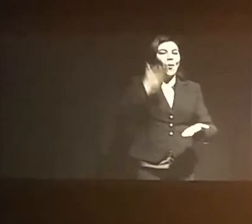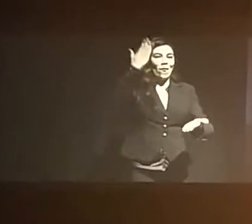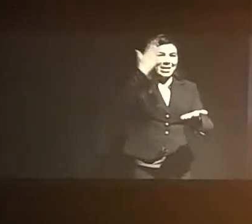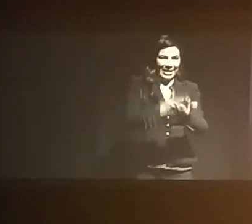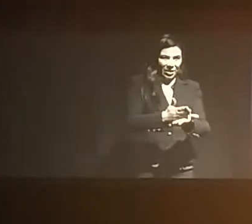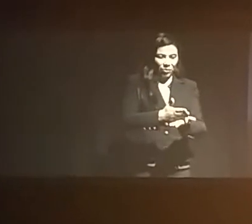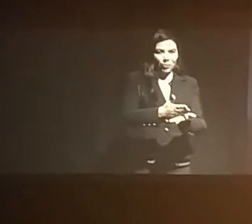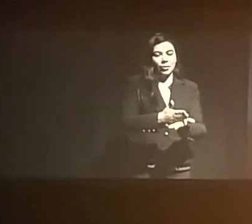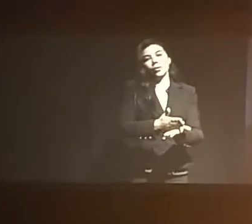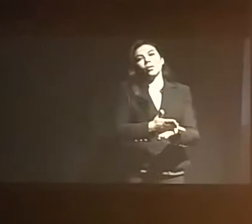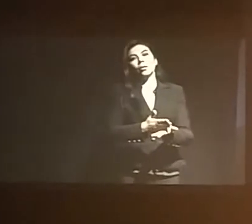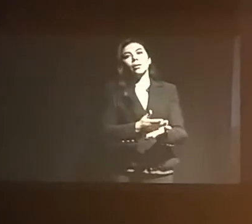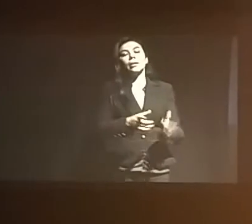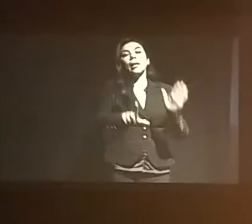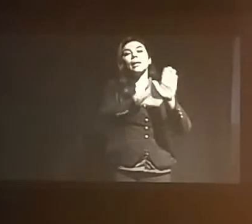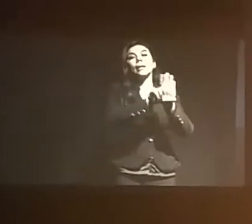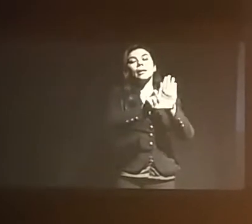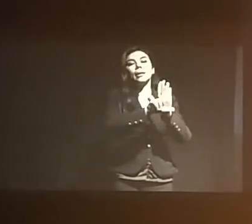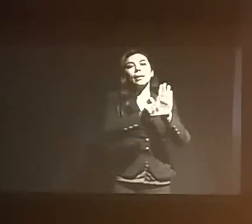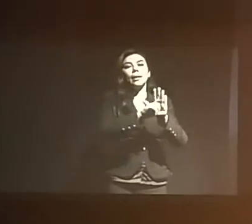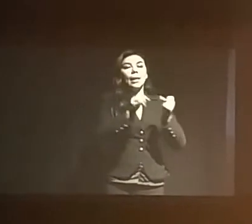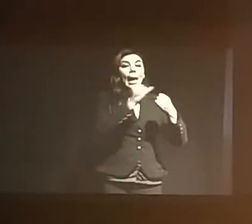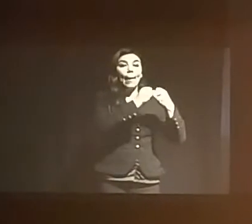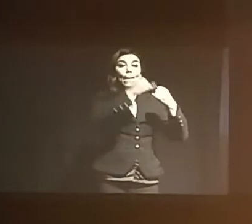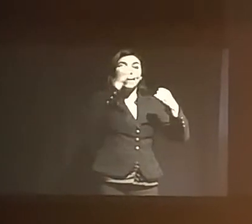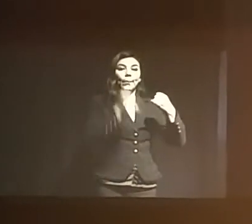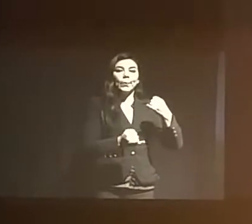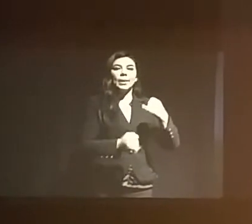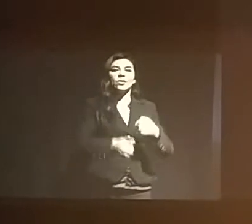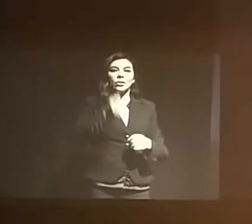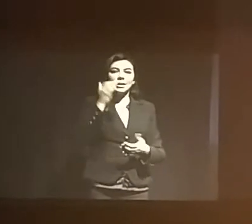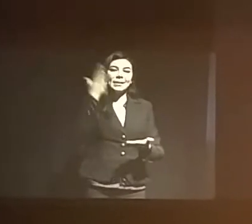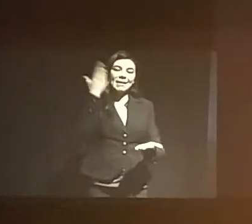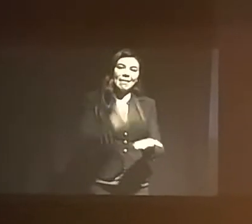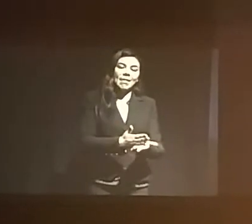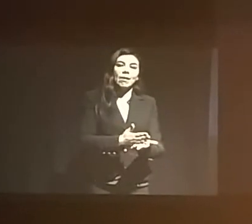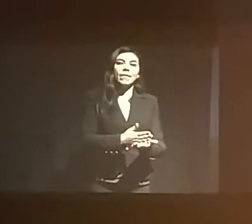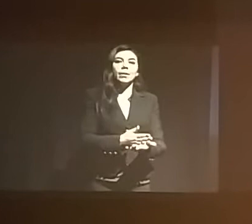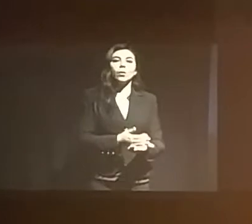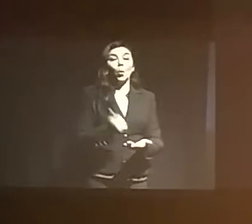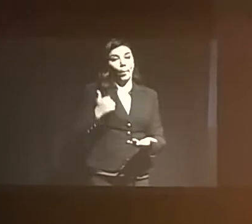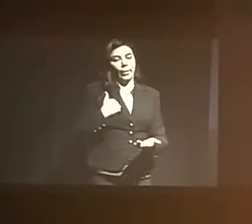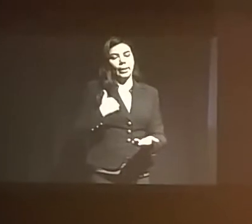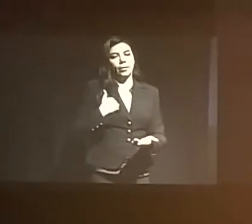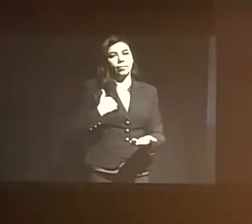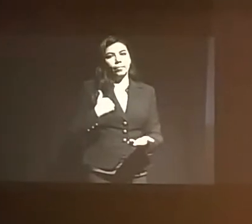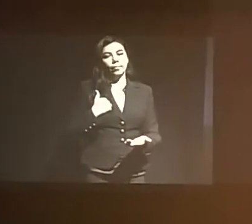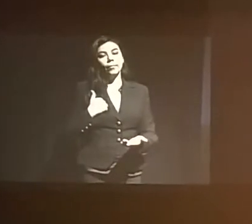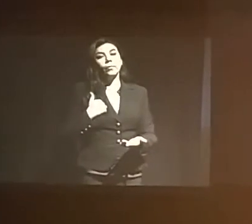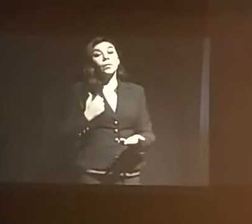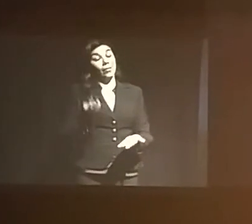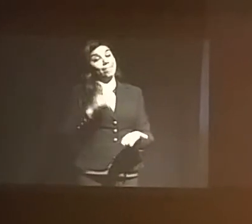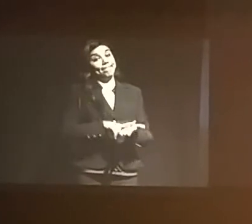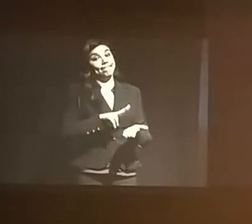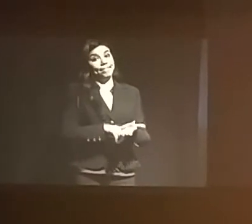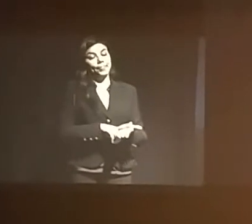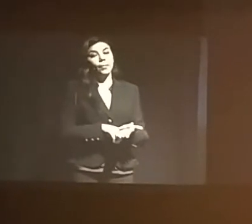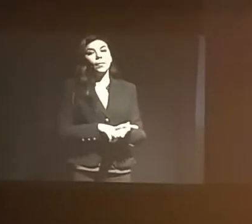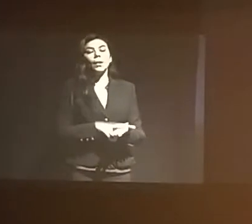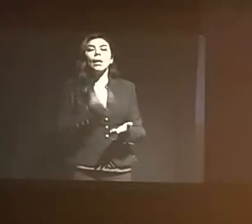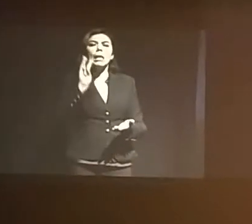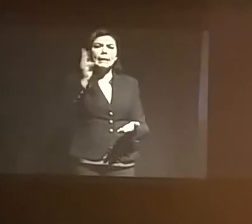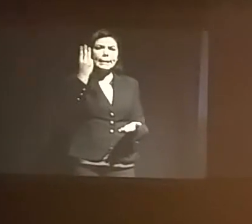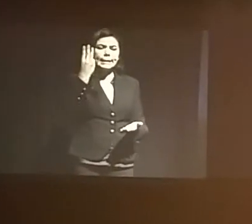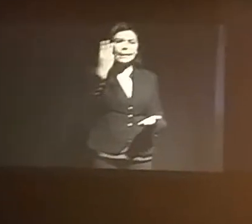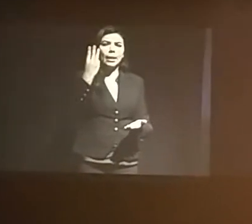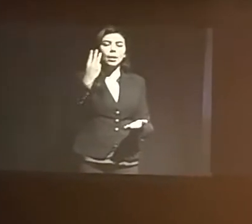obligación. La ley establece plazos que debemos cumplir. Simple. También es una verdad. Y la